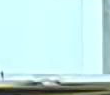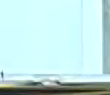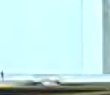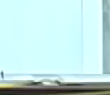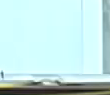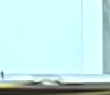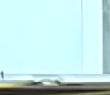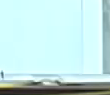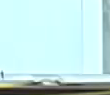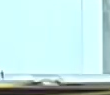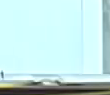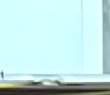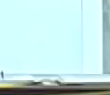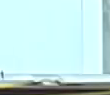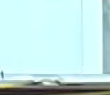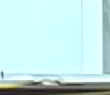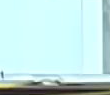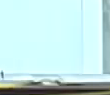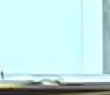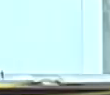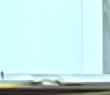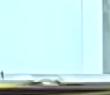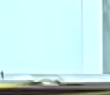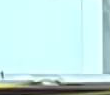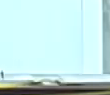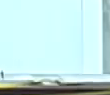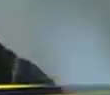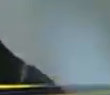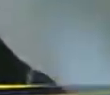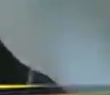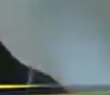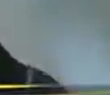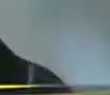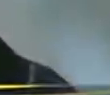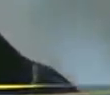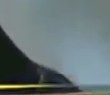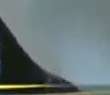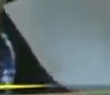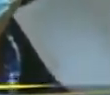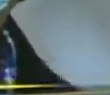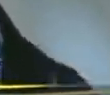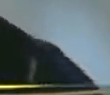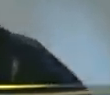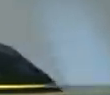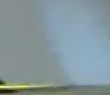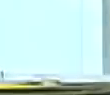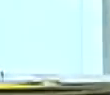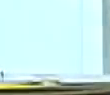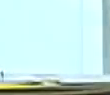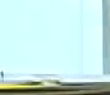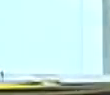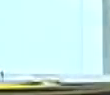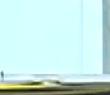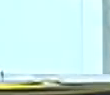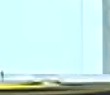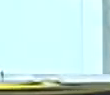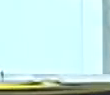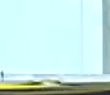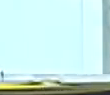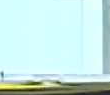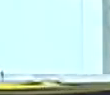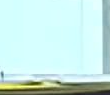El alcalde de Socopó, municipio Antonio José de Sucre, Salvador Guerrero.